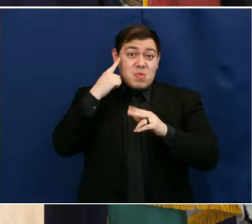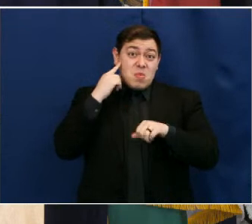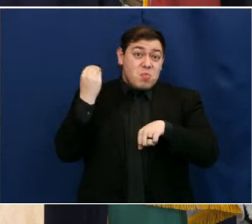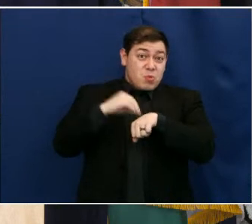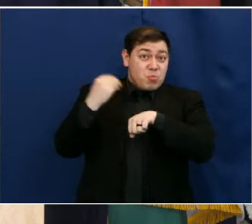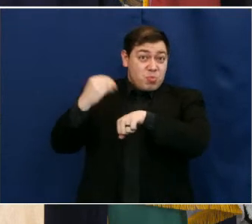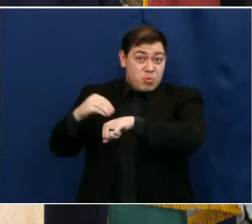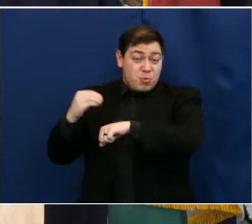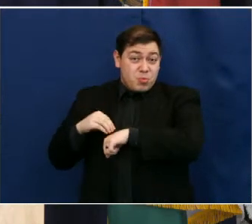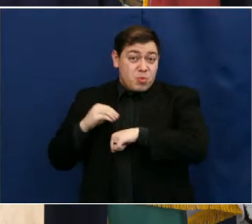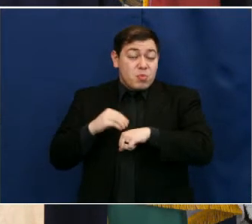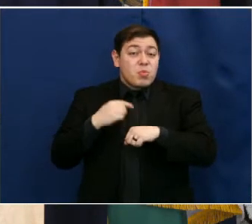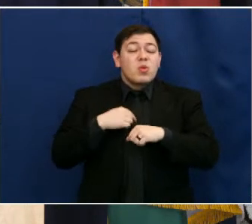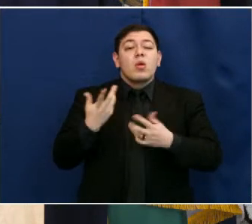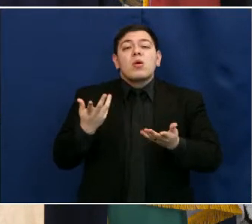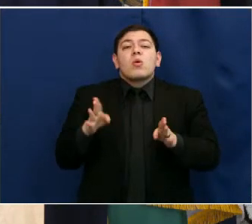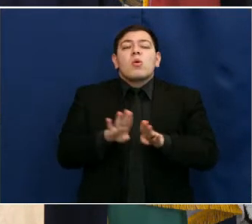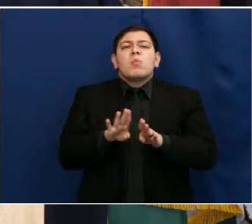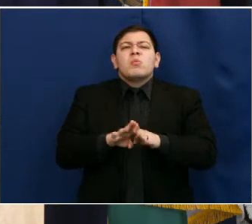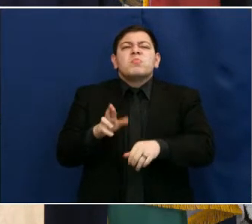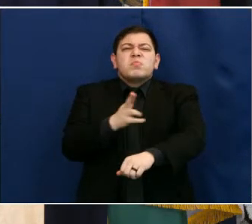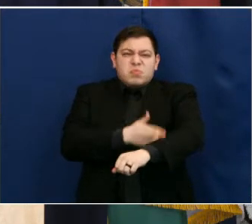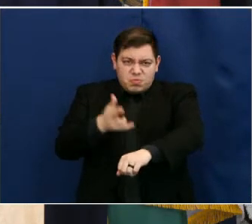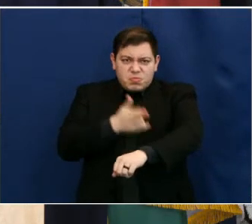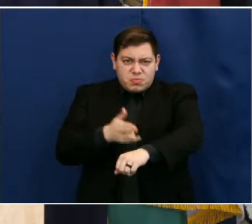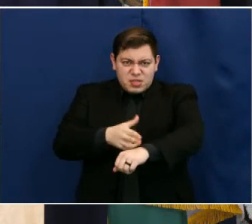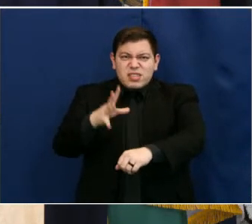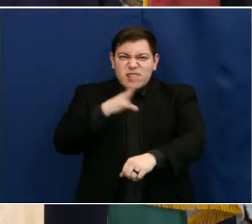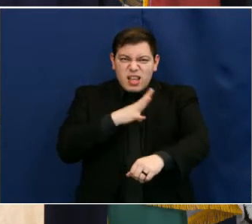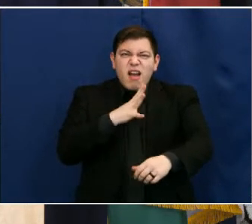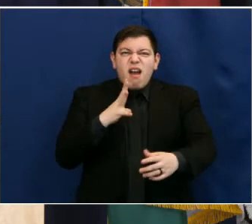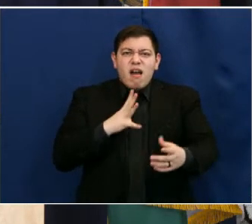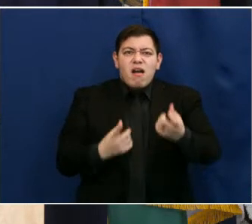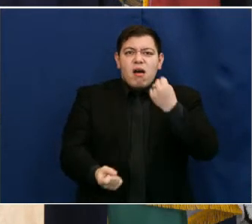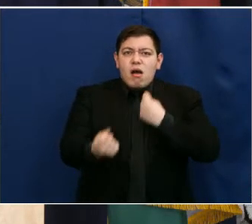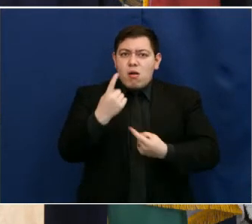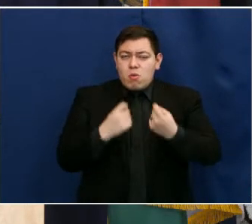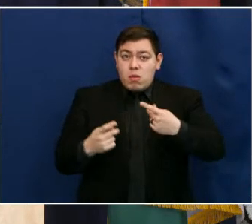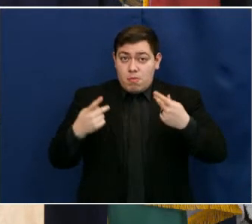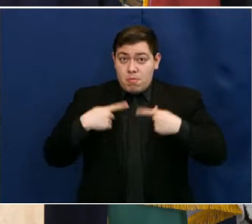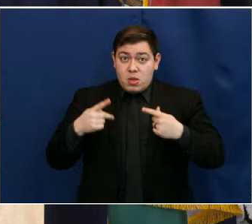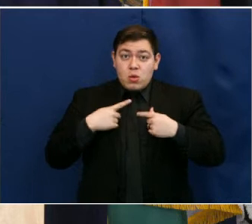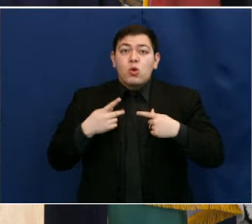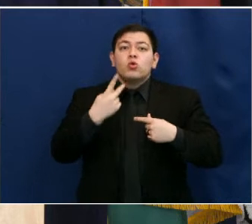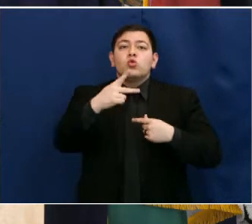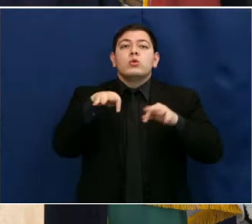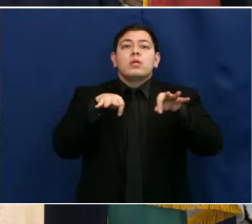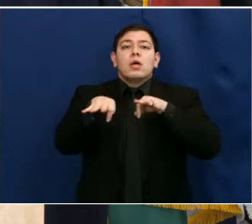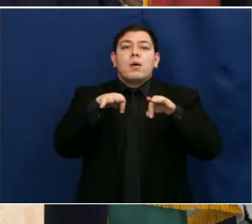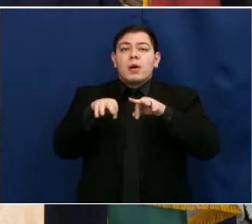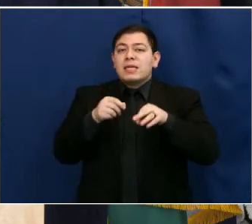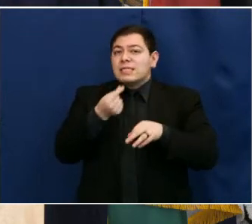notar que este programa lo hicimos con las personas que proveen cuidado a pequeños y además para las personas que trabajan en los mercados